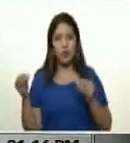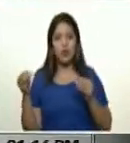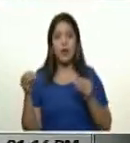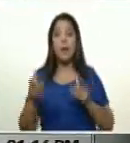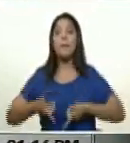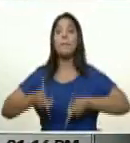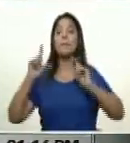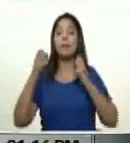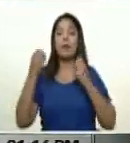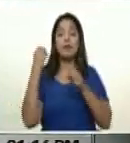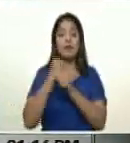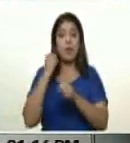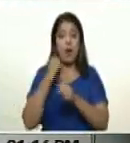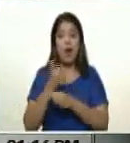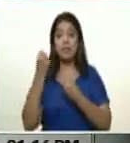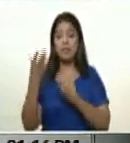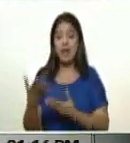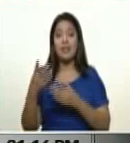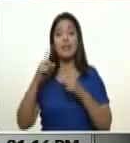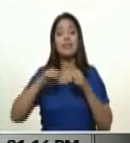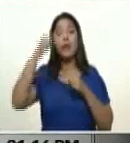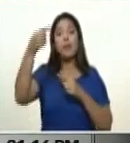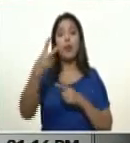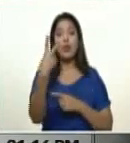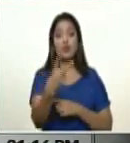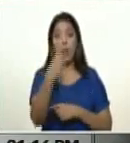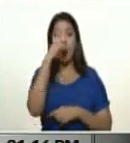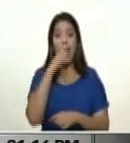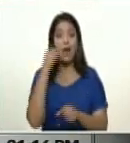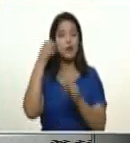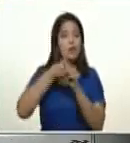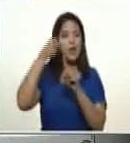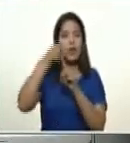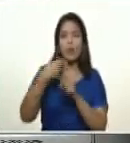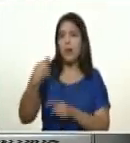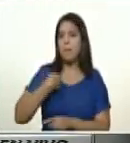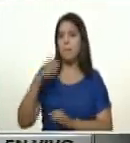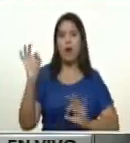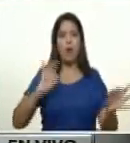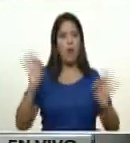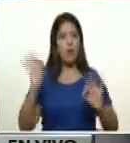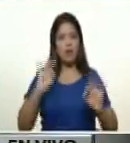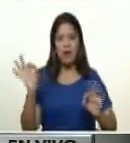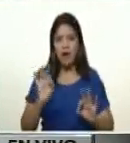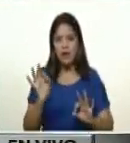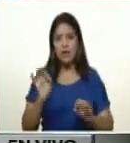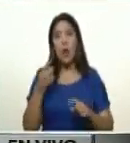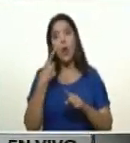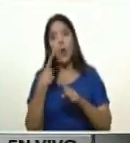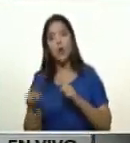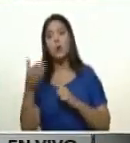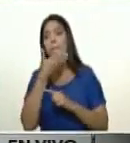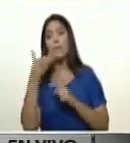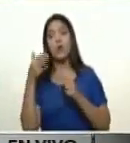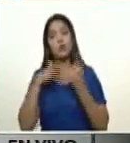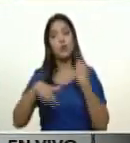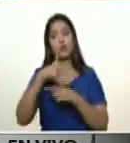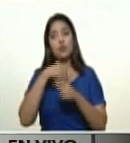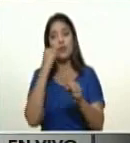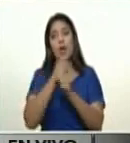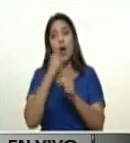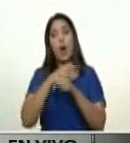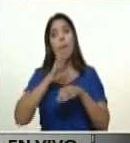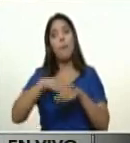permitieran dignificar al trabajador después de 2 años de lucha, de estar sin percibir salario. Y lo otro es mejorar sus condiciones de trabajo, ya que el